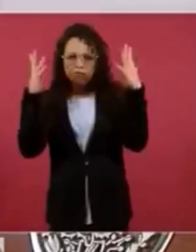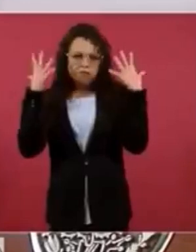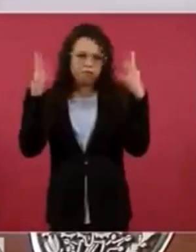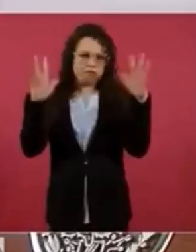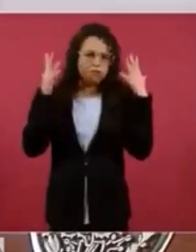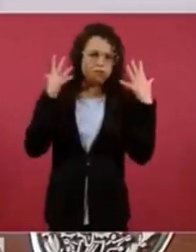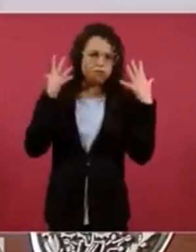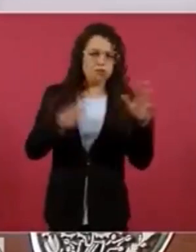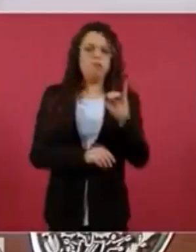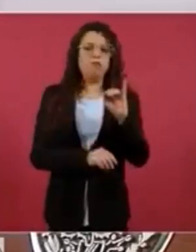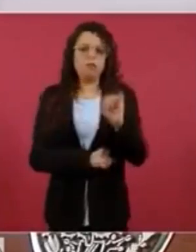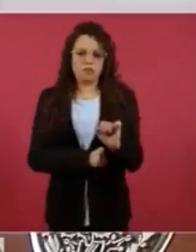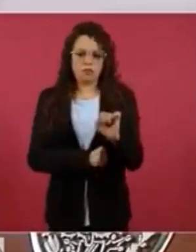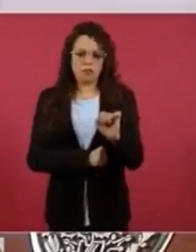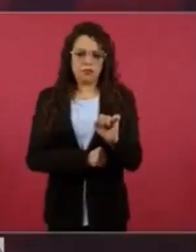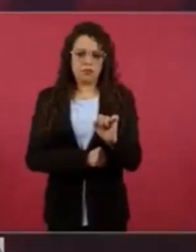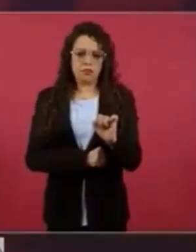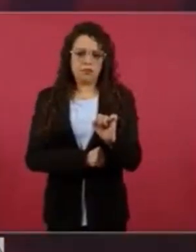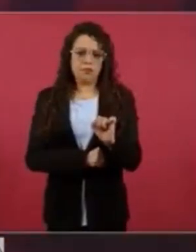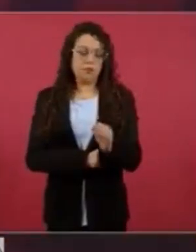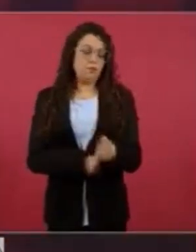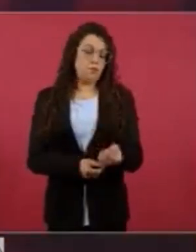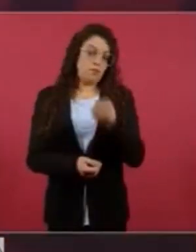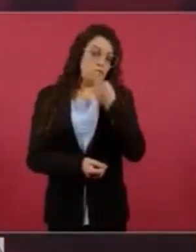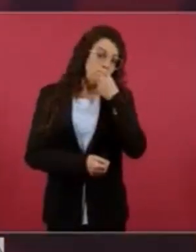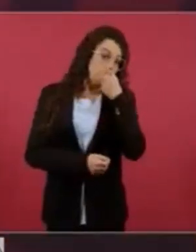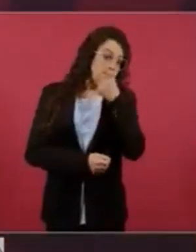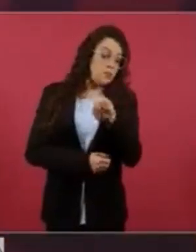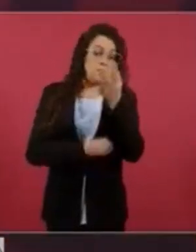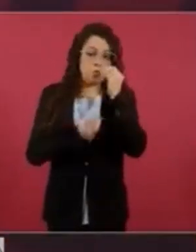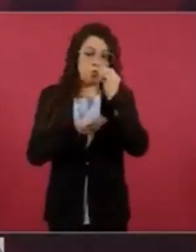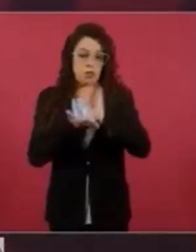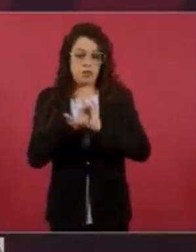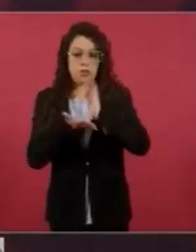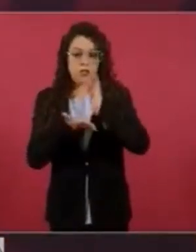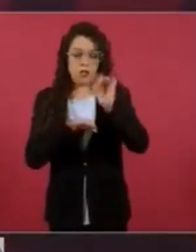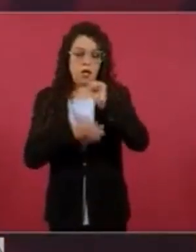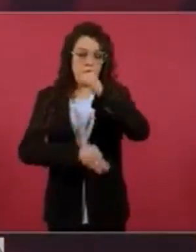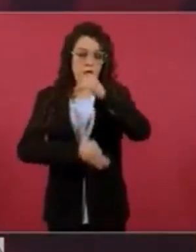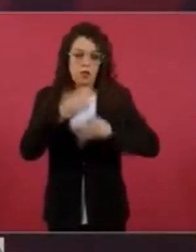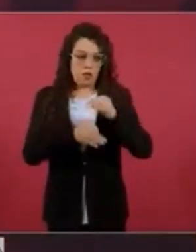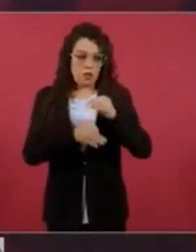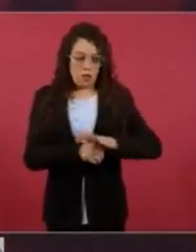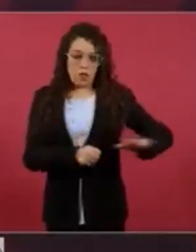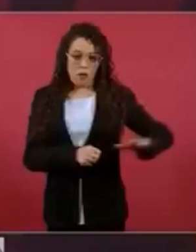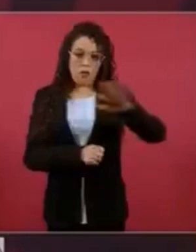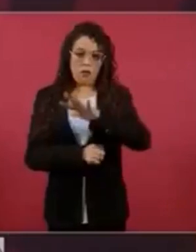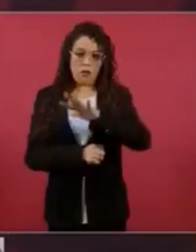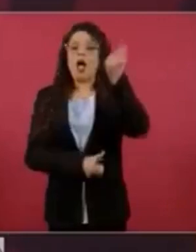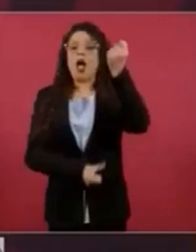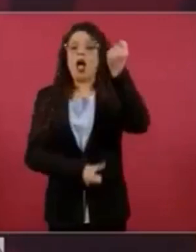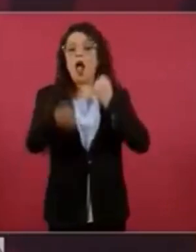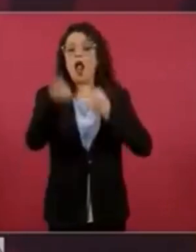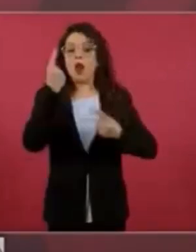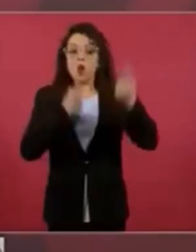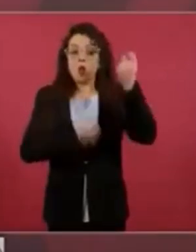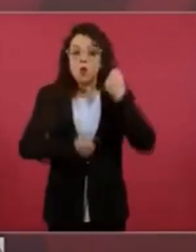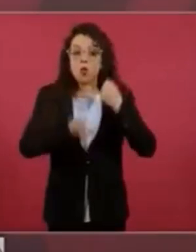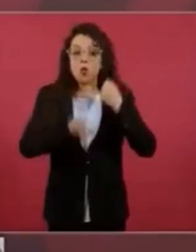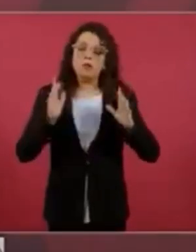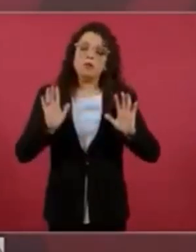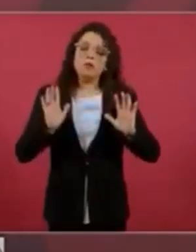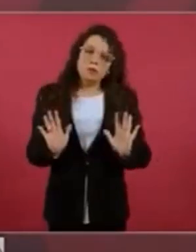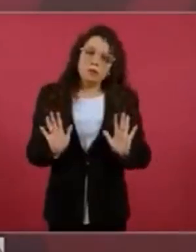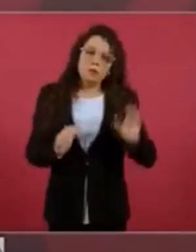y agradecerles a todos. Con algunos tuvimos diferencias, como es el caso